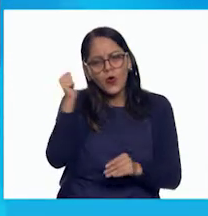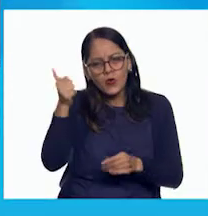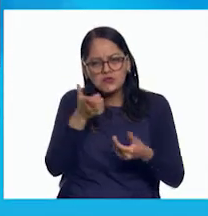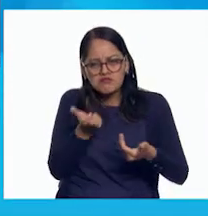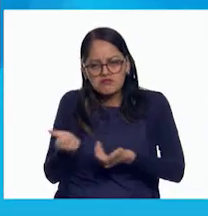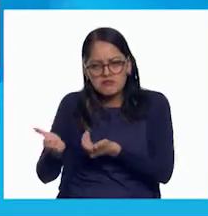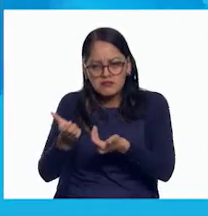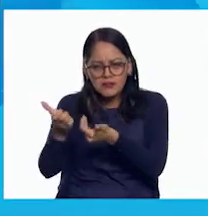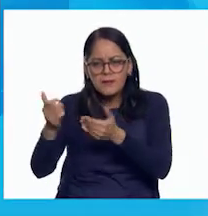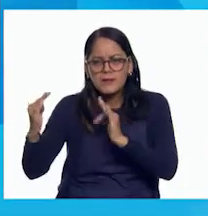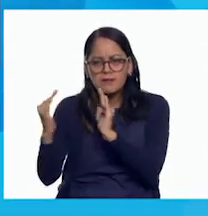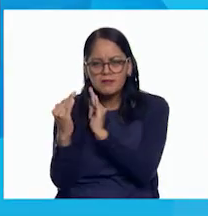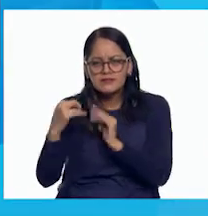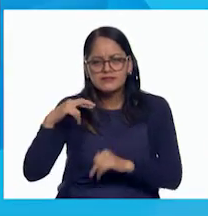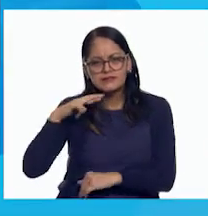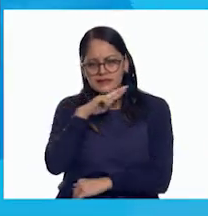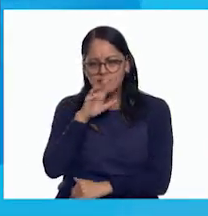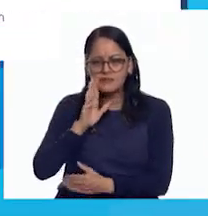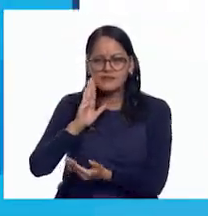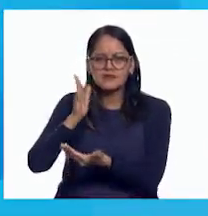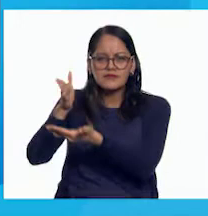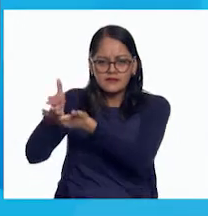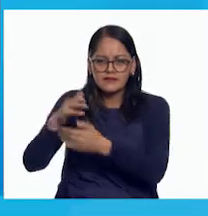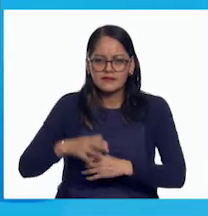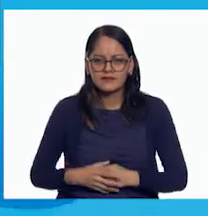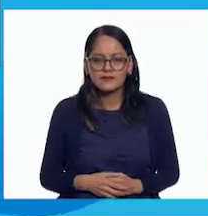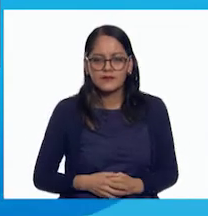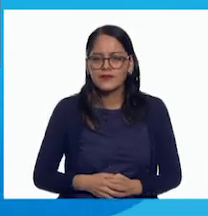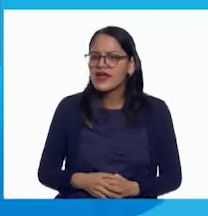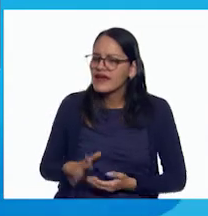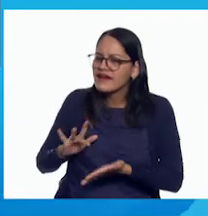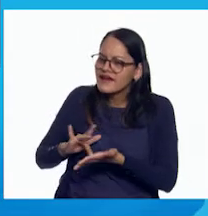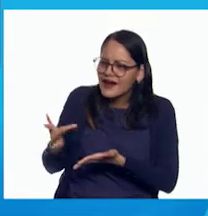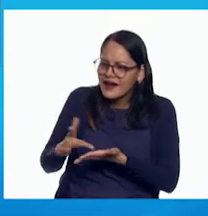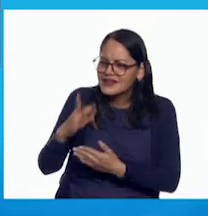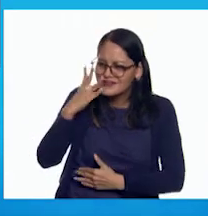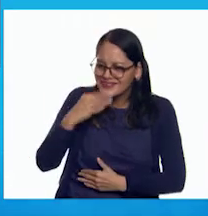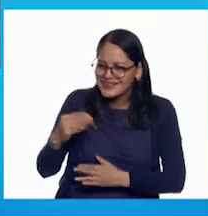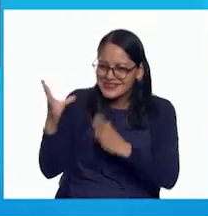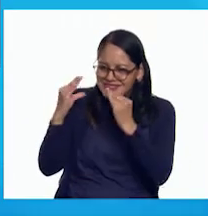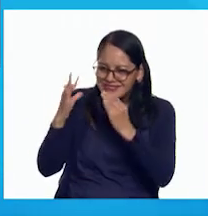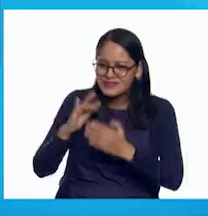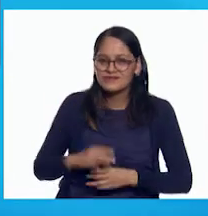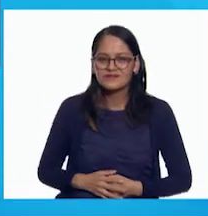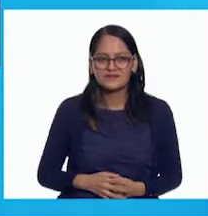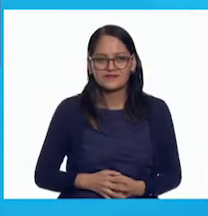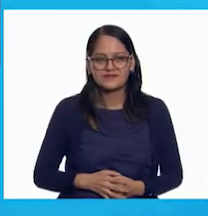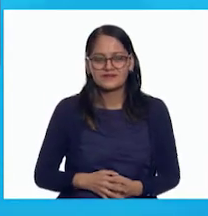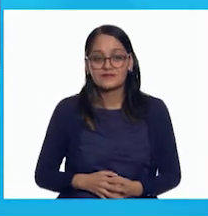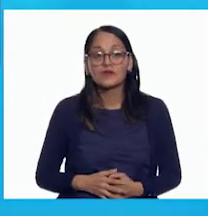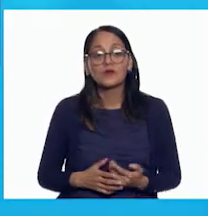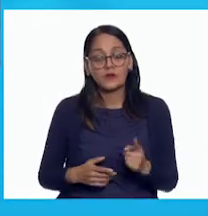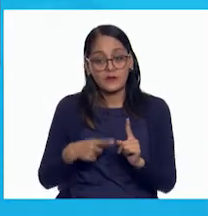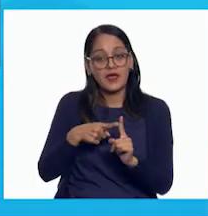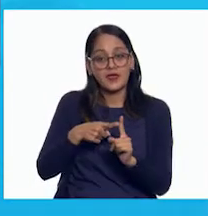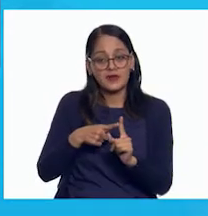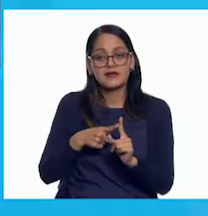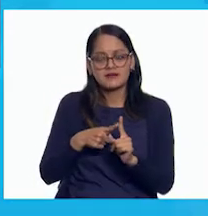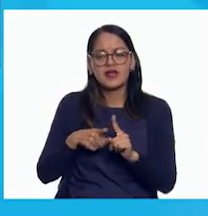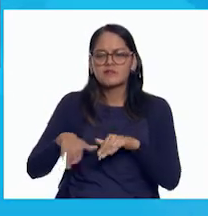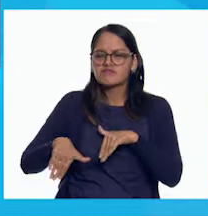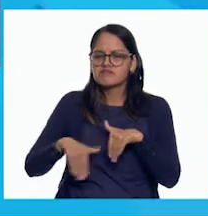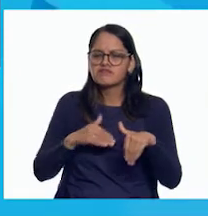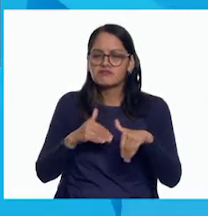camino más corto para que llegues rápido. Gracias, señor lobo, dijo Caperucita, y siguió por